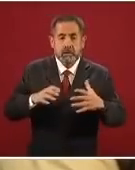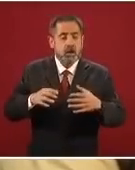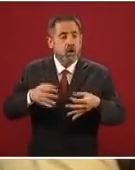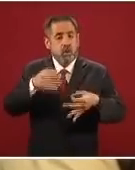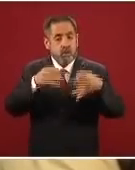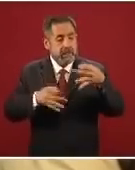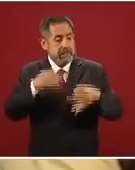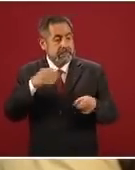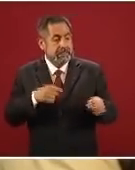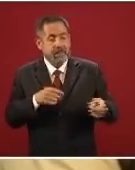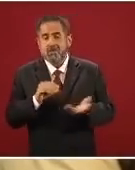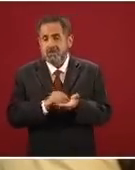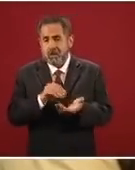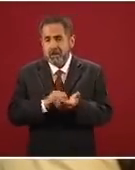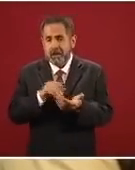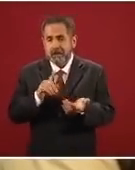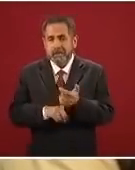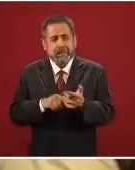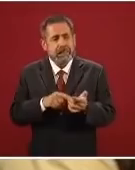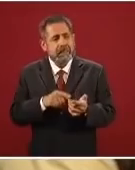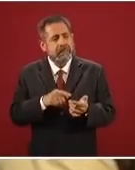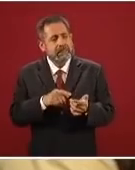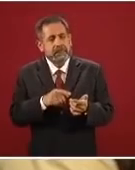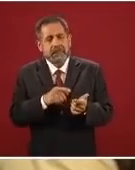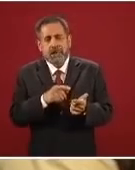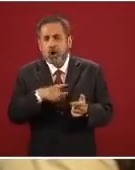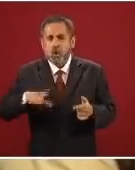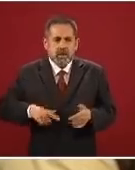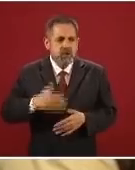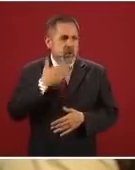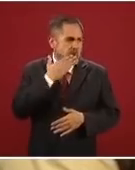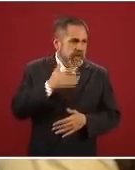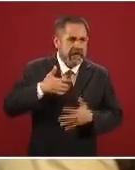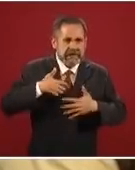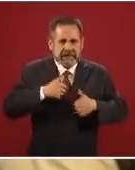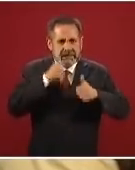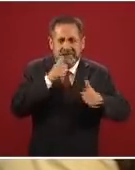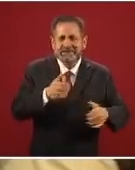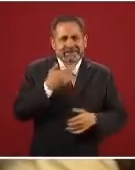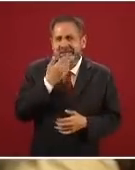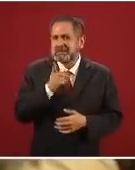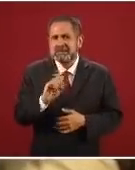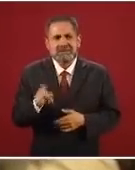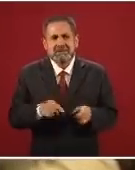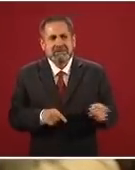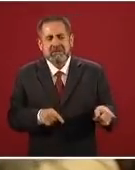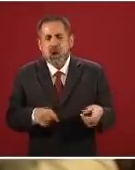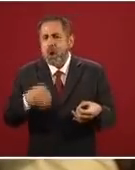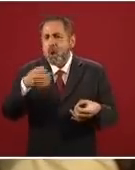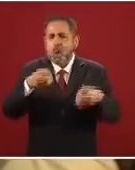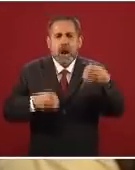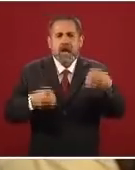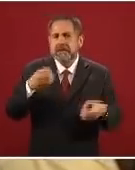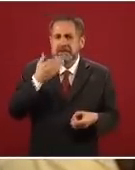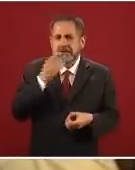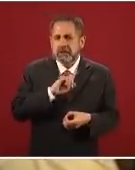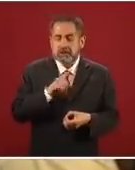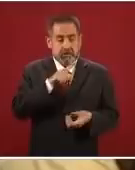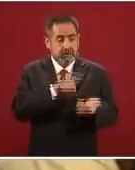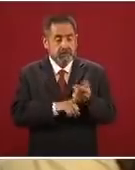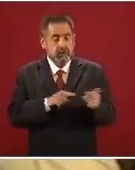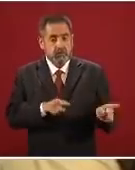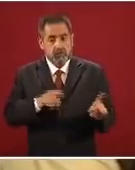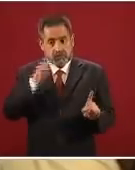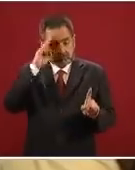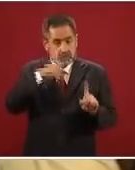judicial todavía existe ese elefante reumático, ¿no? No hay esa conciencia por parte de los jueces, porque hay un caso de un